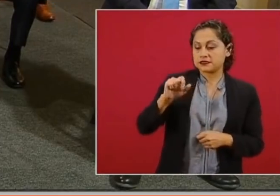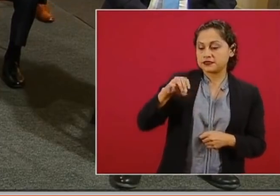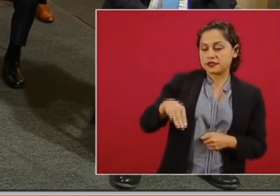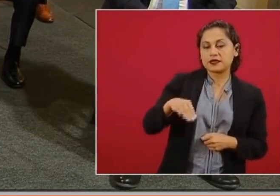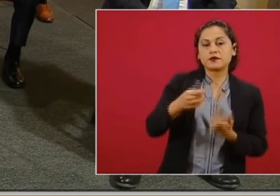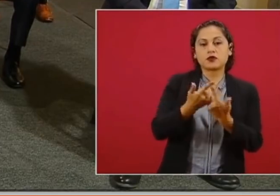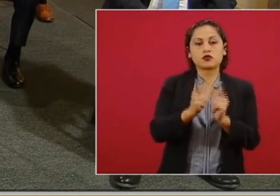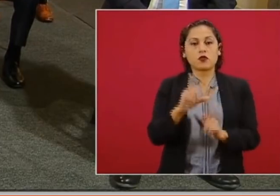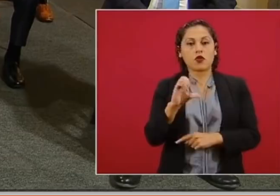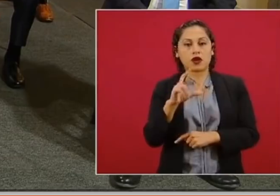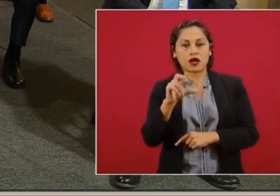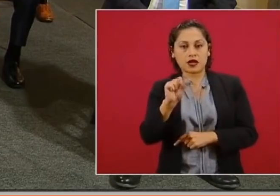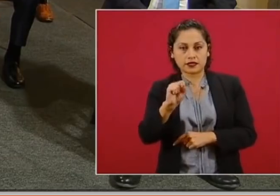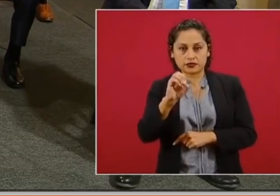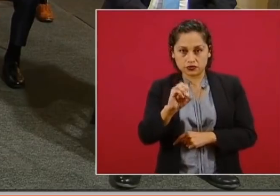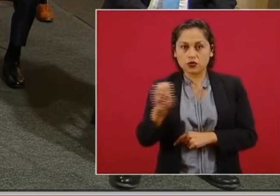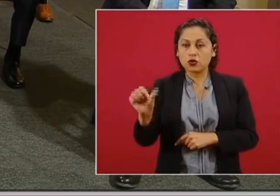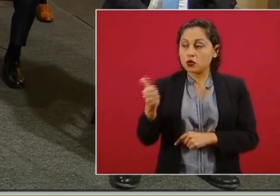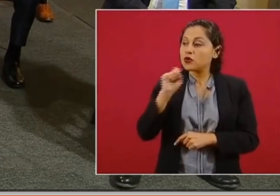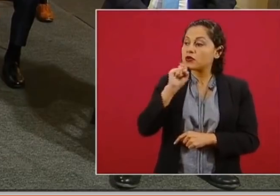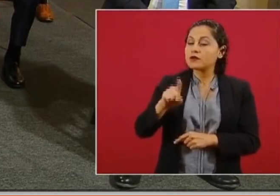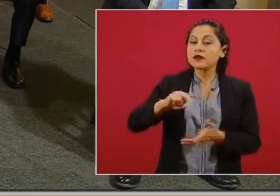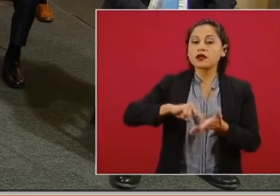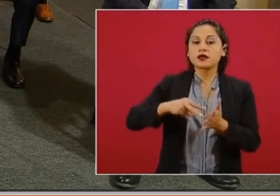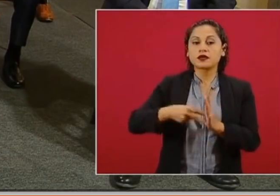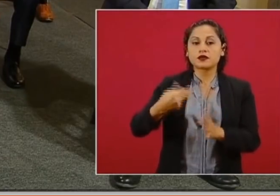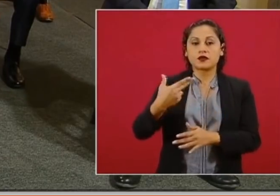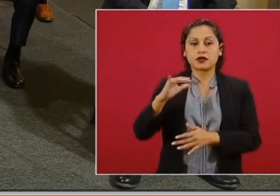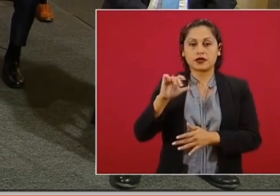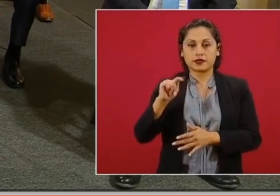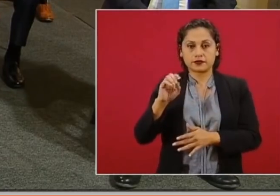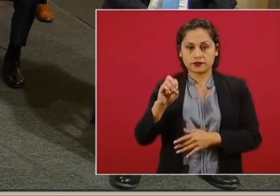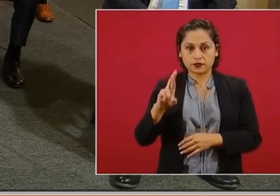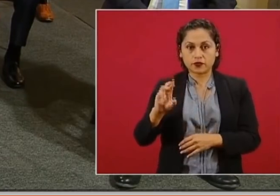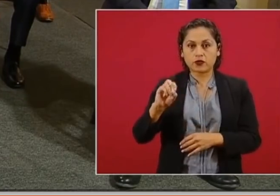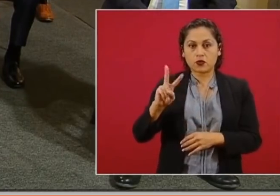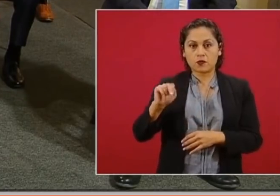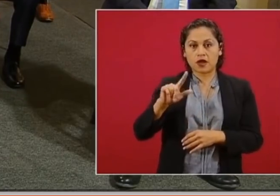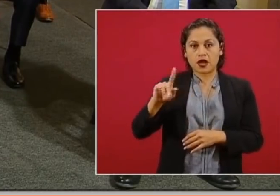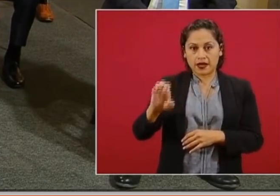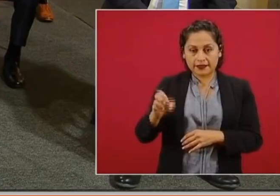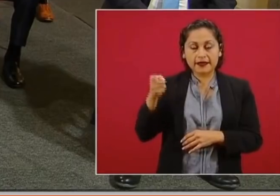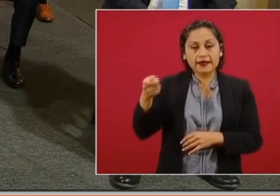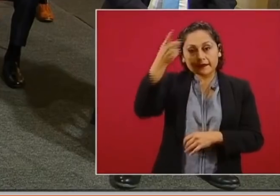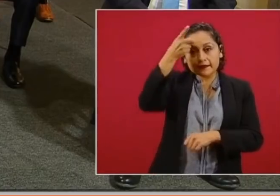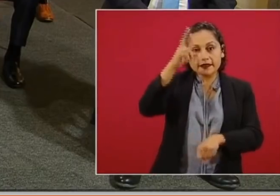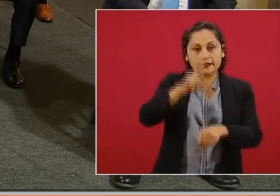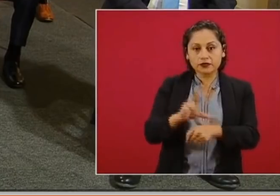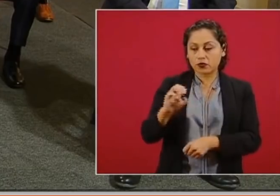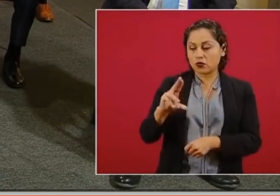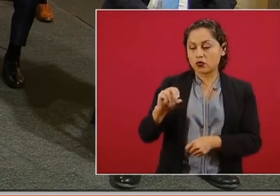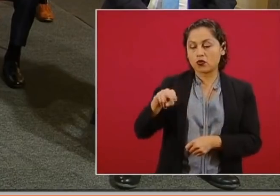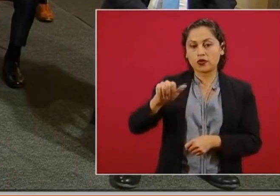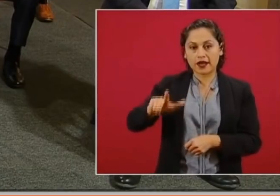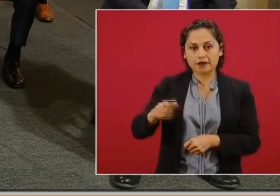Carso. Está el ingeniero Héctor Ovalle Mendívil, que es director de Coconal, que